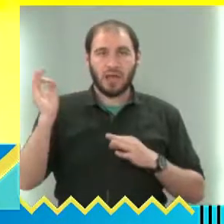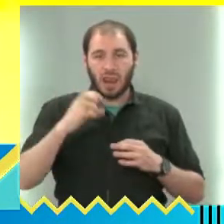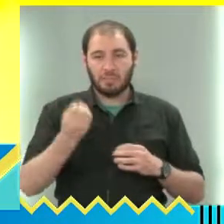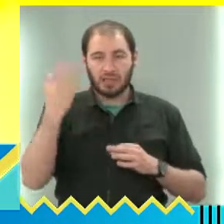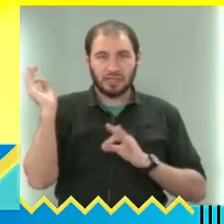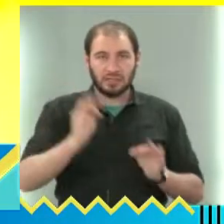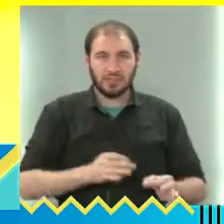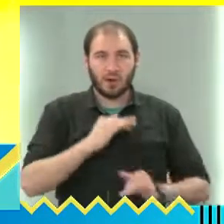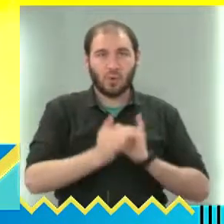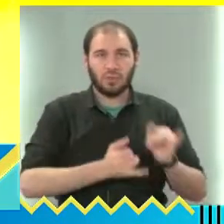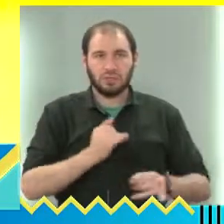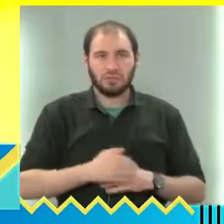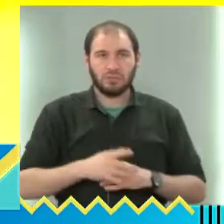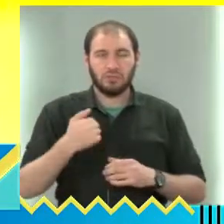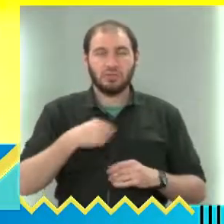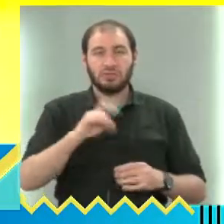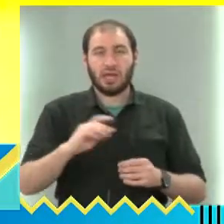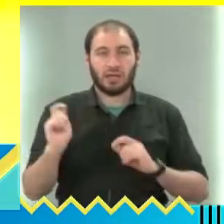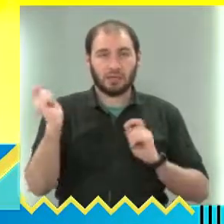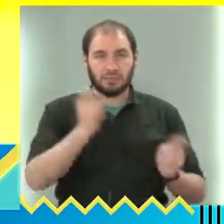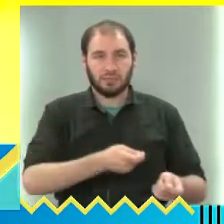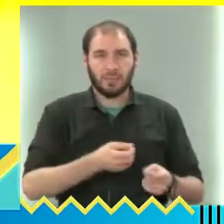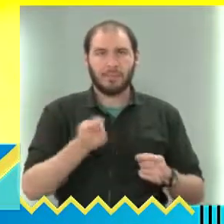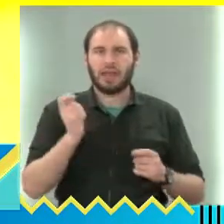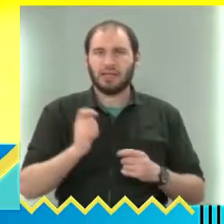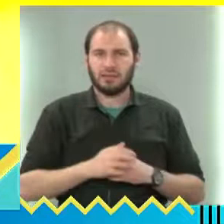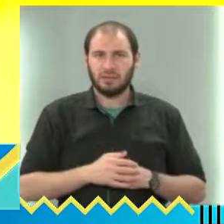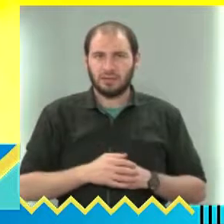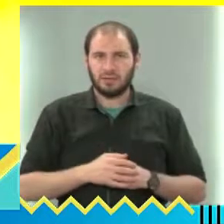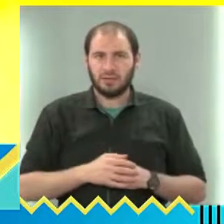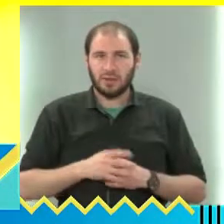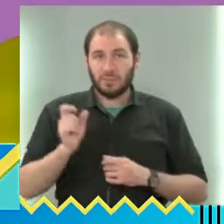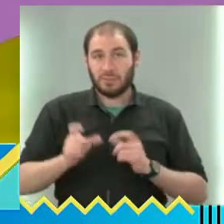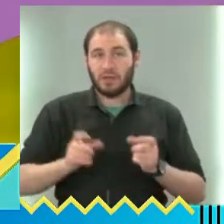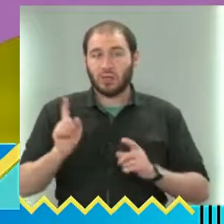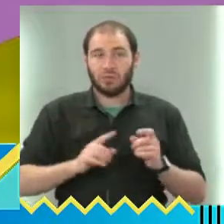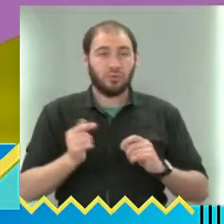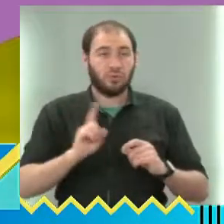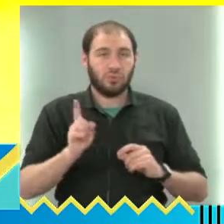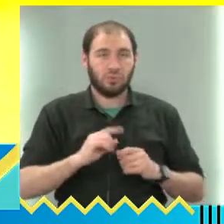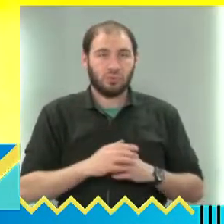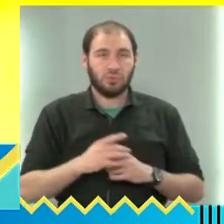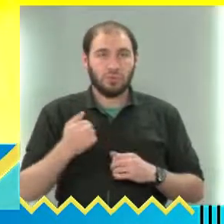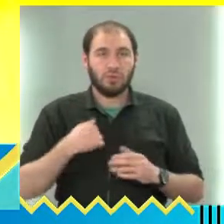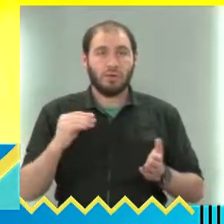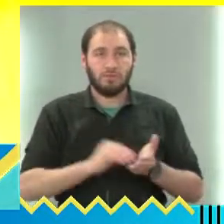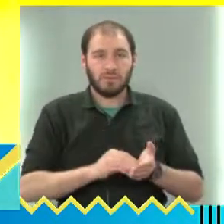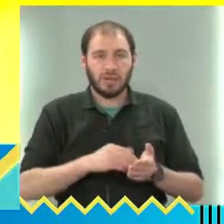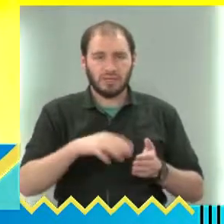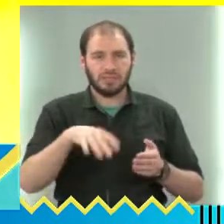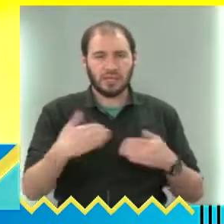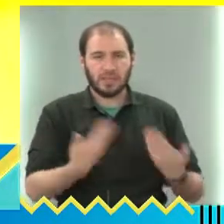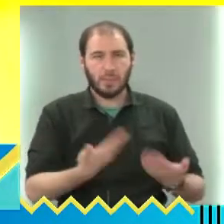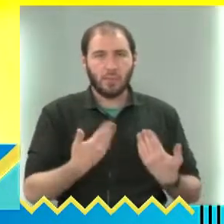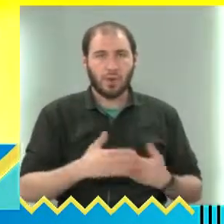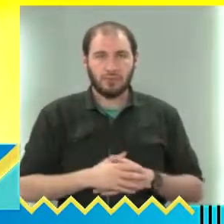mañana y te decían, vengo a donar sangre. ¿Para quién? Porque alguien tenía Claro. No, es que estoy en fecha de donar sangre y me toca